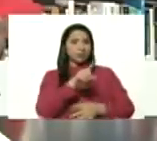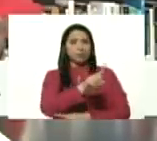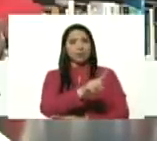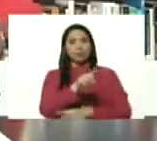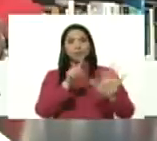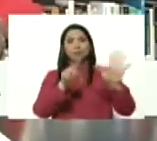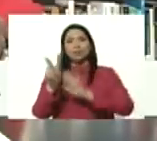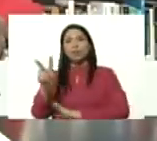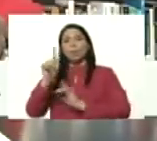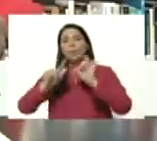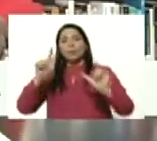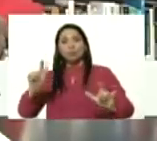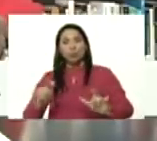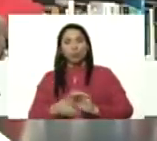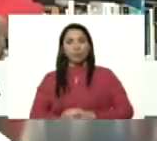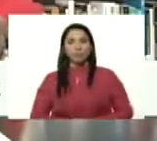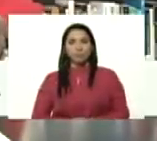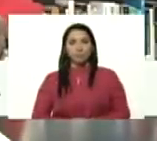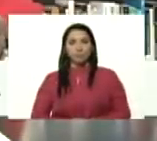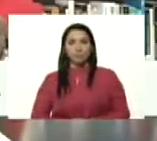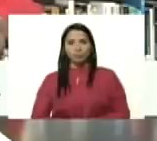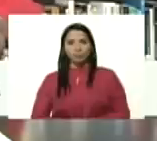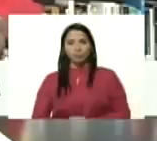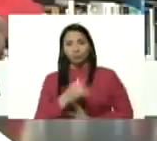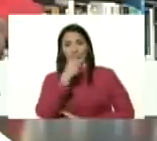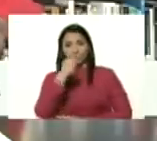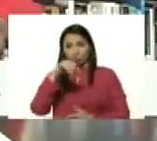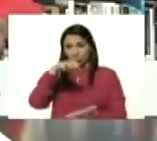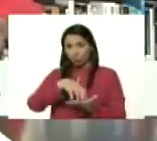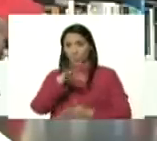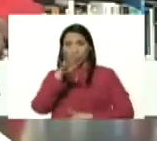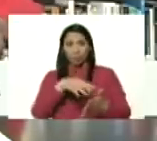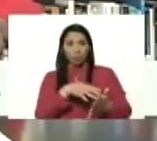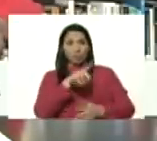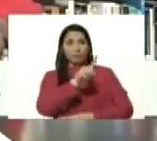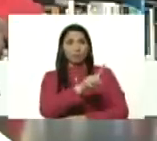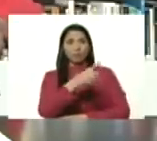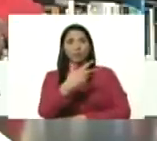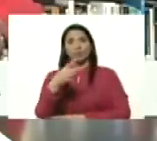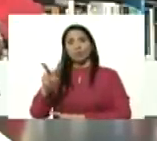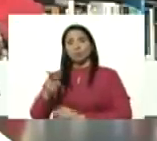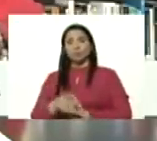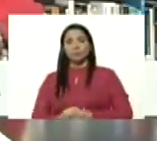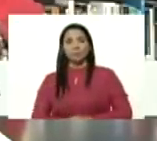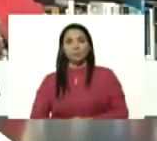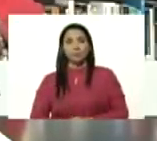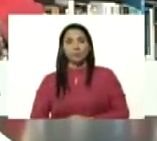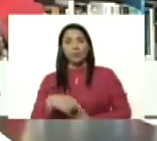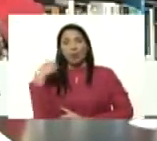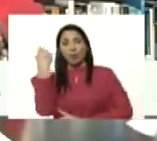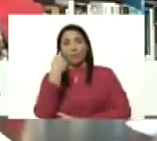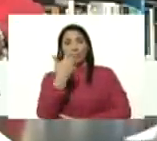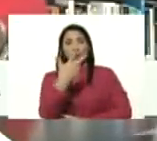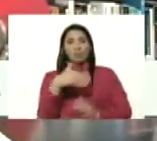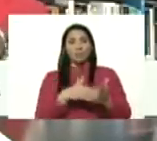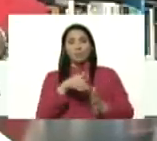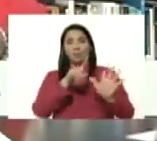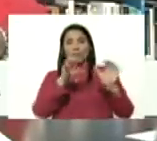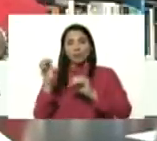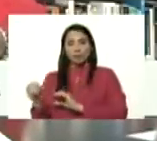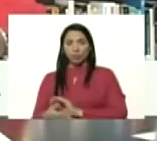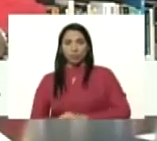13.162 compatriotas, por Zulia 4.132, por Apure